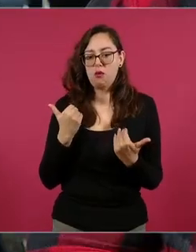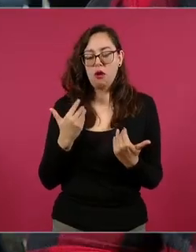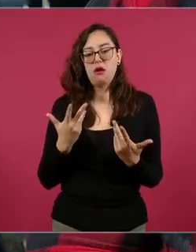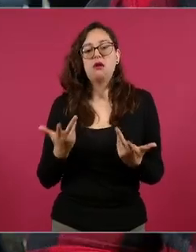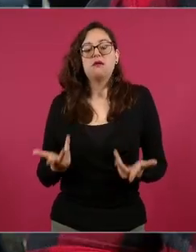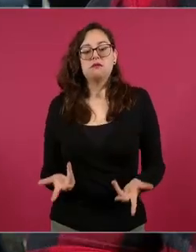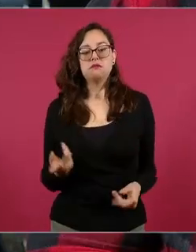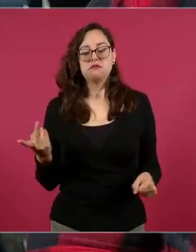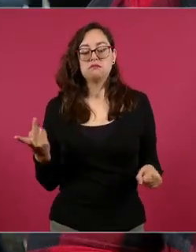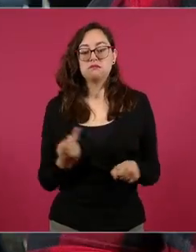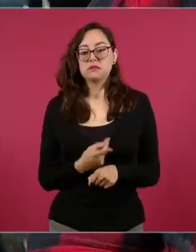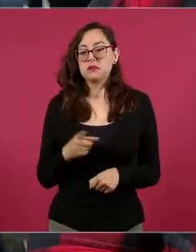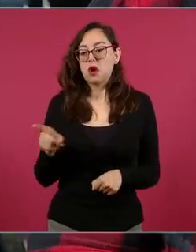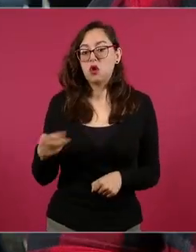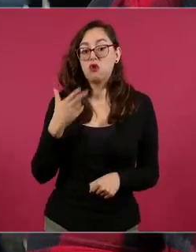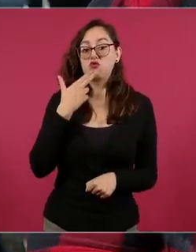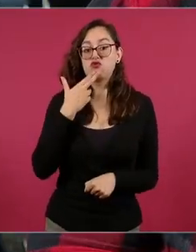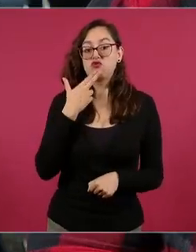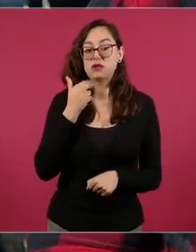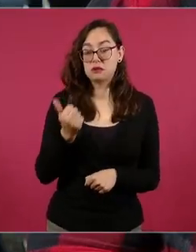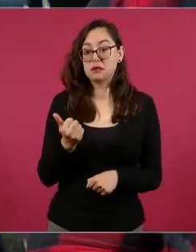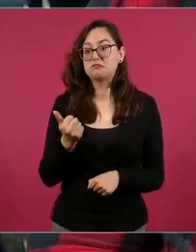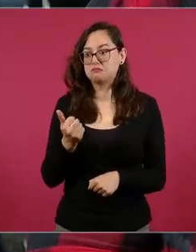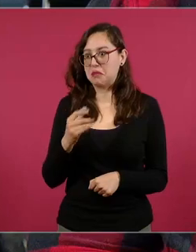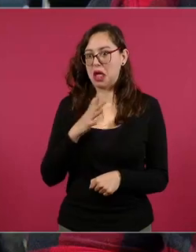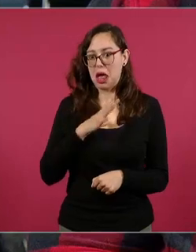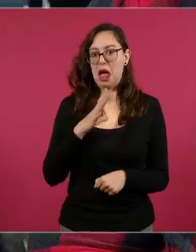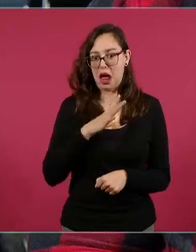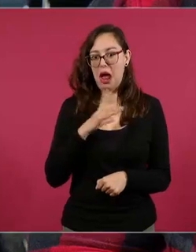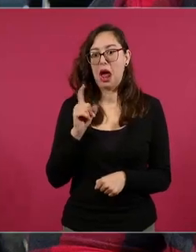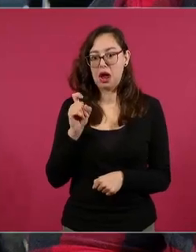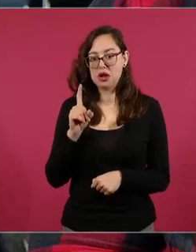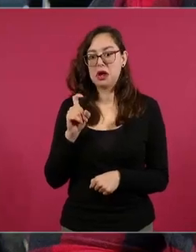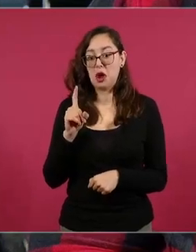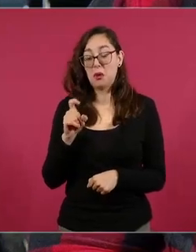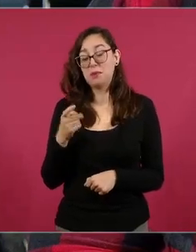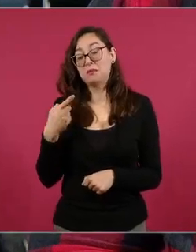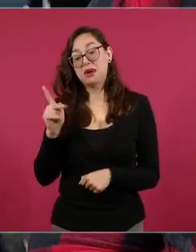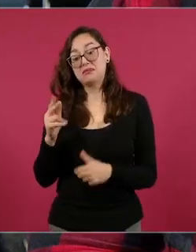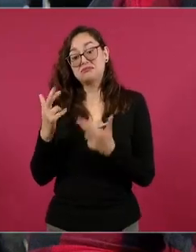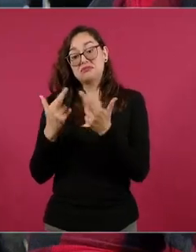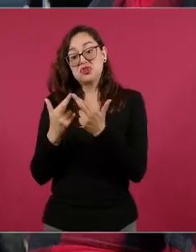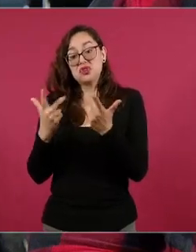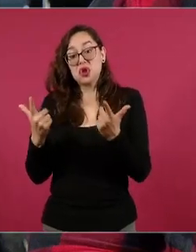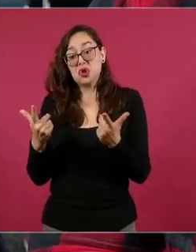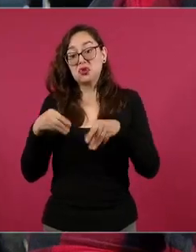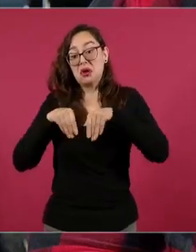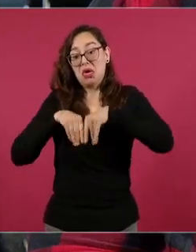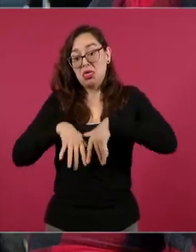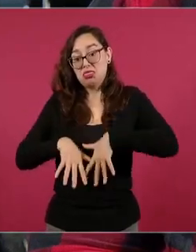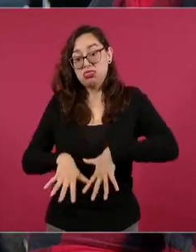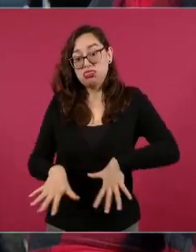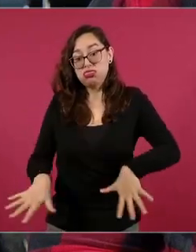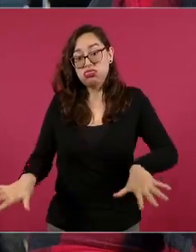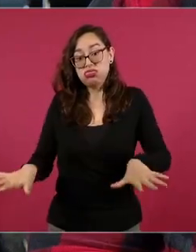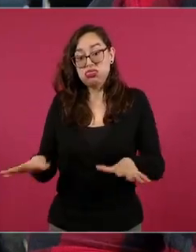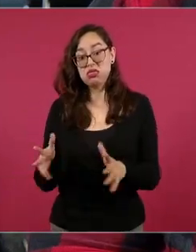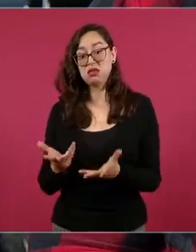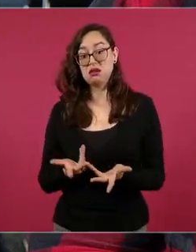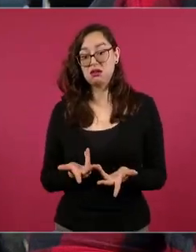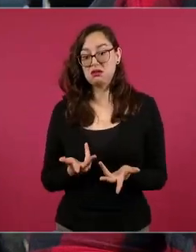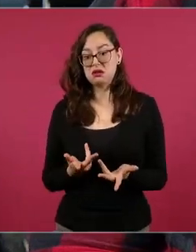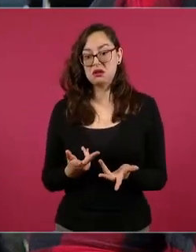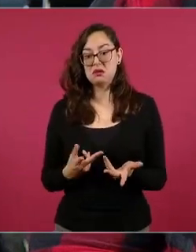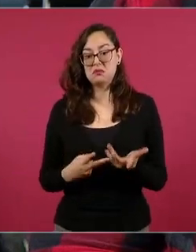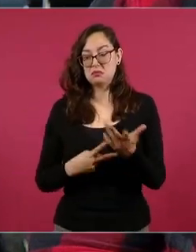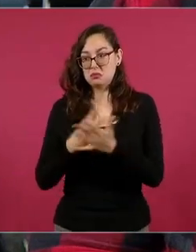ducto que no sirve, una presa que tiene agua, que tiene filtraciones, que ya hay un proyecto que hasta la fecha pues no tenemos